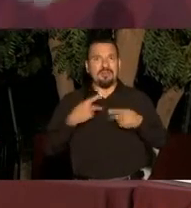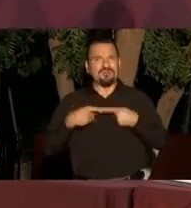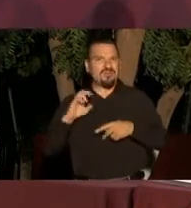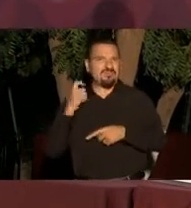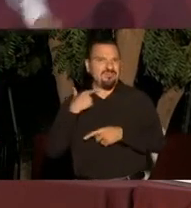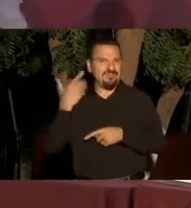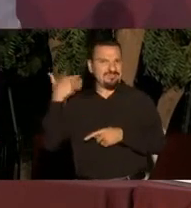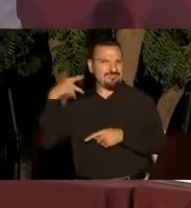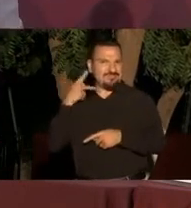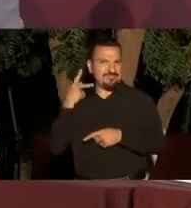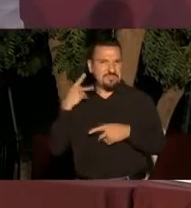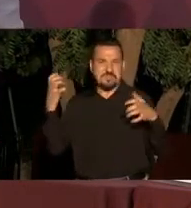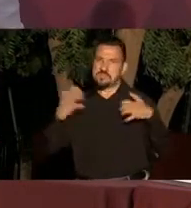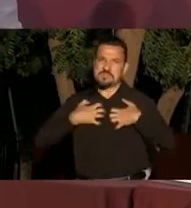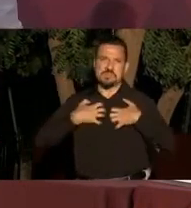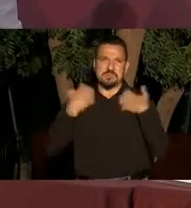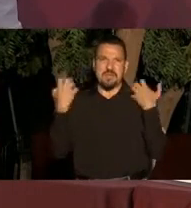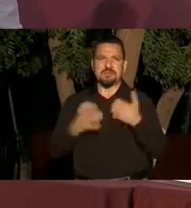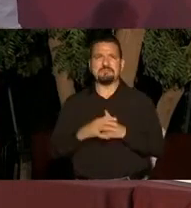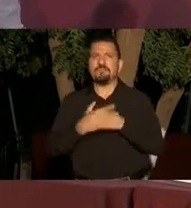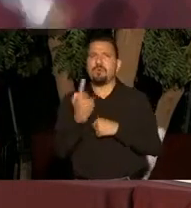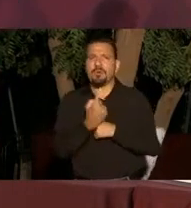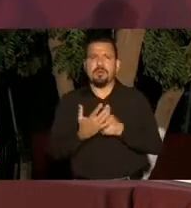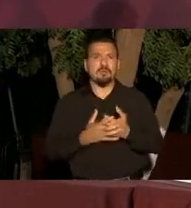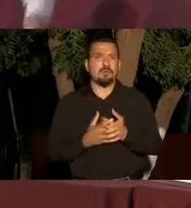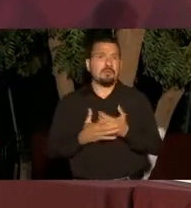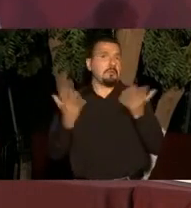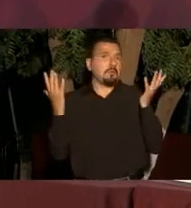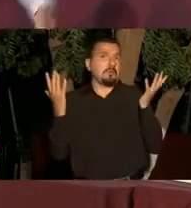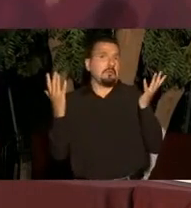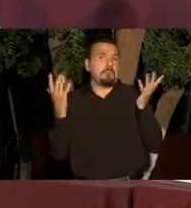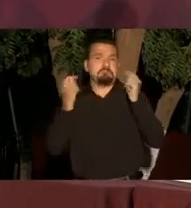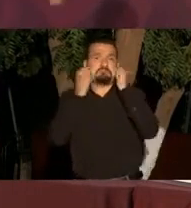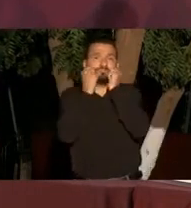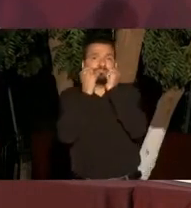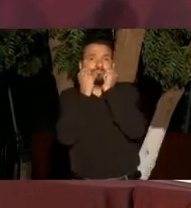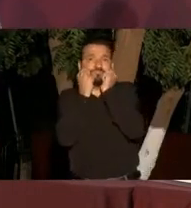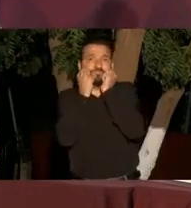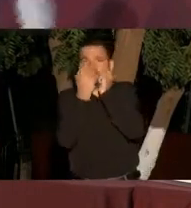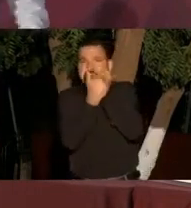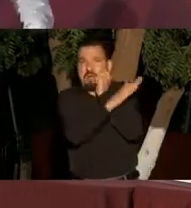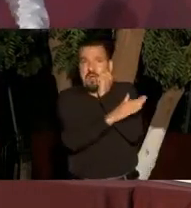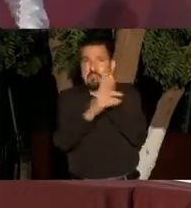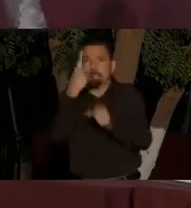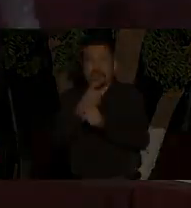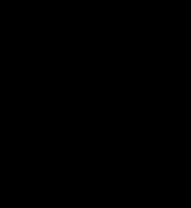conservadores muy enojados. Pues saben, que se vayan al carajo, porque lo primero es la salud del